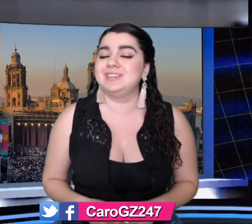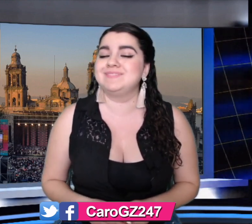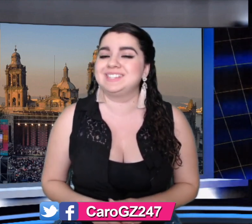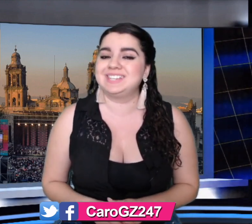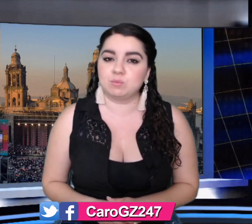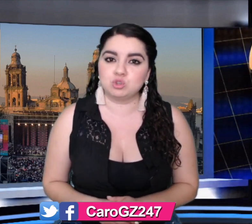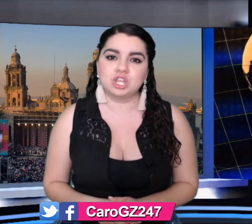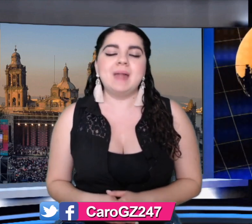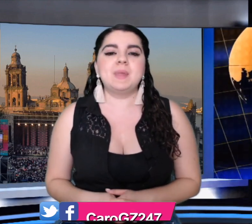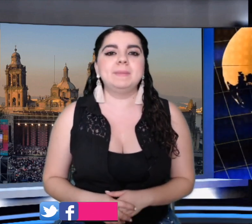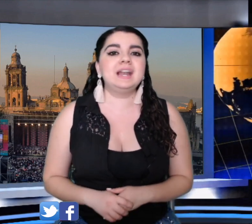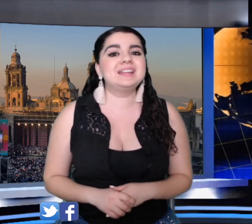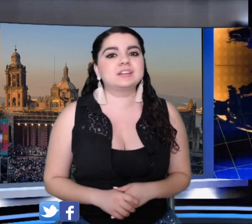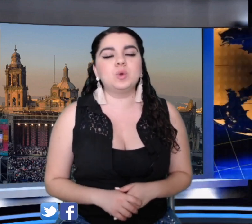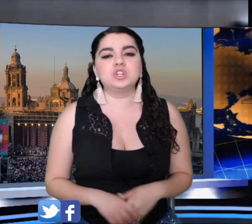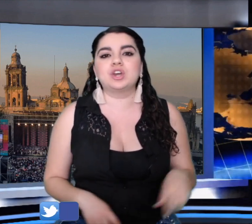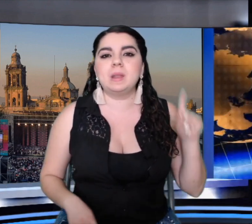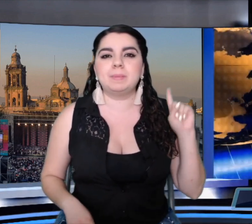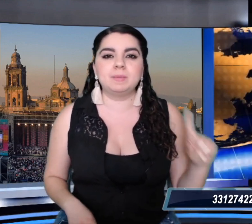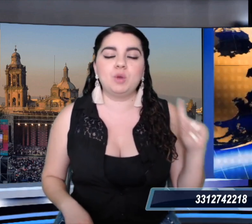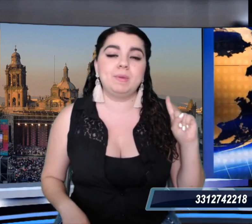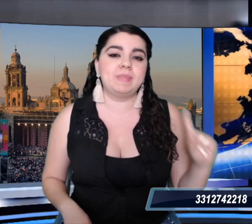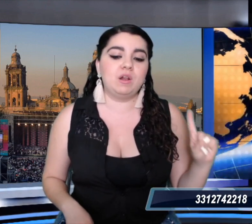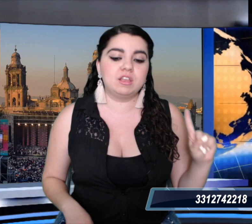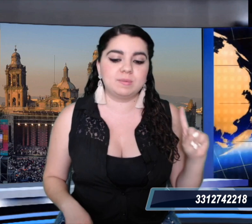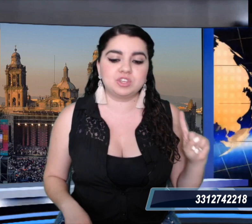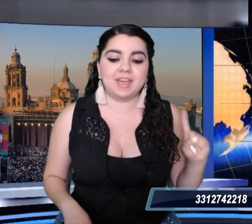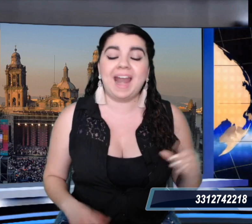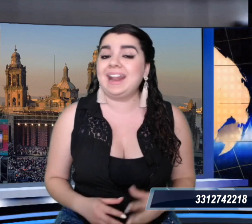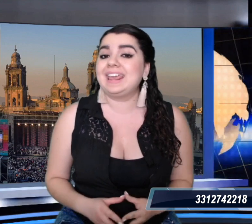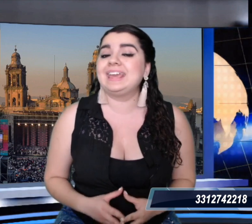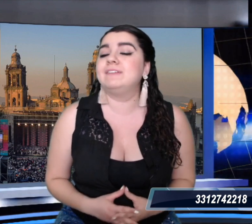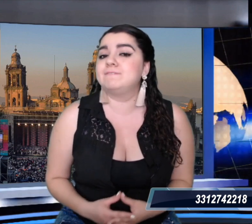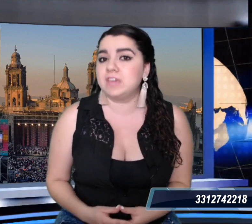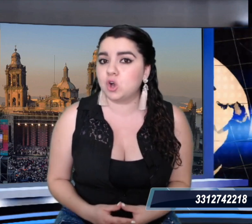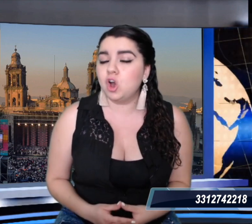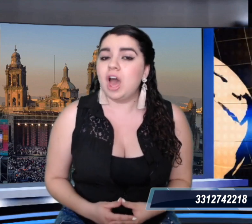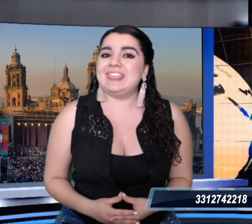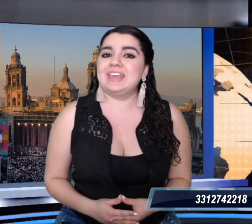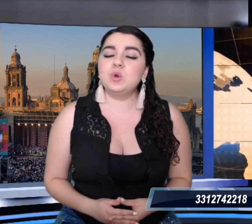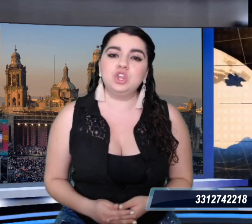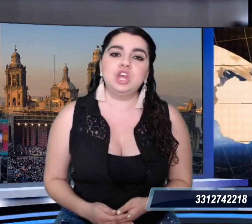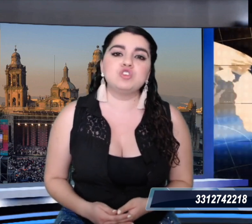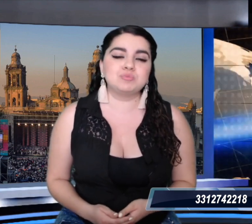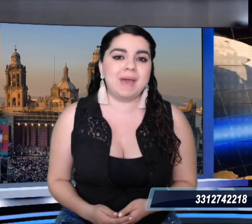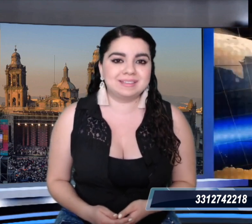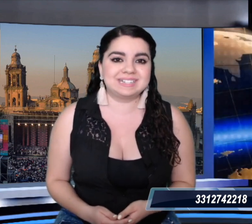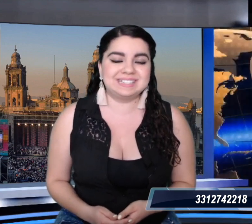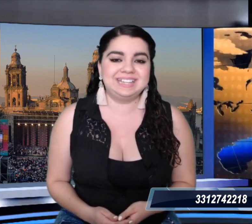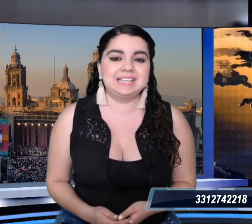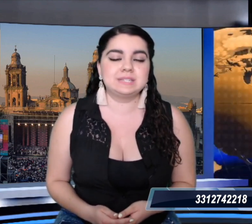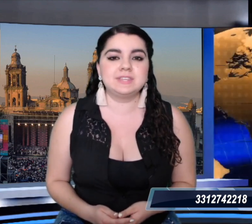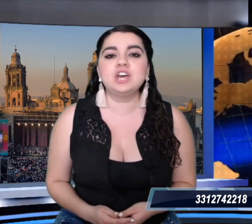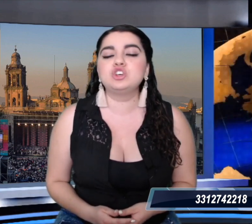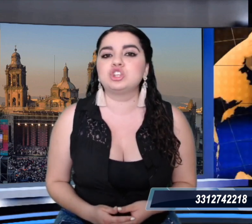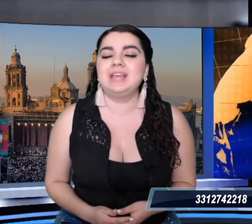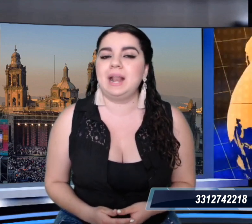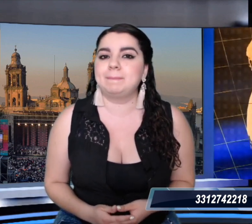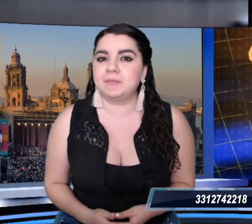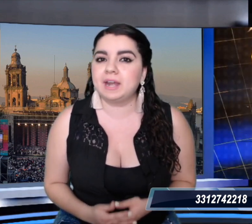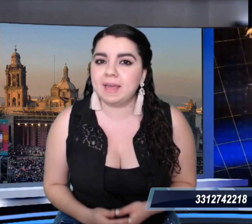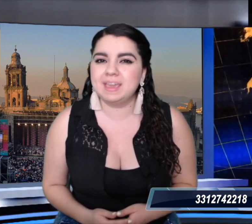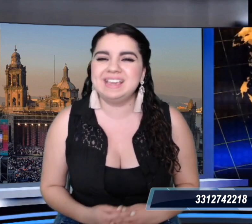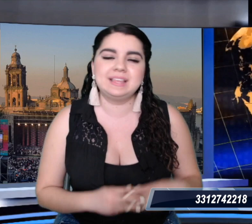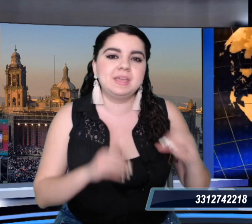nosotros investiguemos. También les recuerdo que en el primer comentario les vamos a dejar el link en fijo de uno de los más recientes videos de